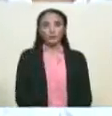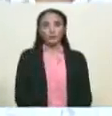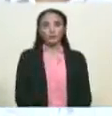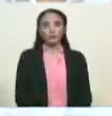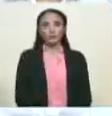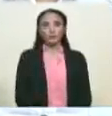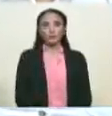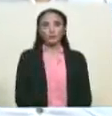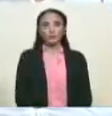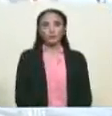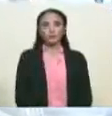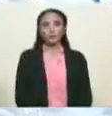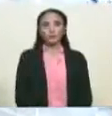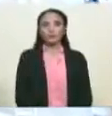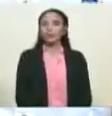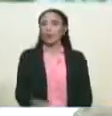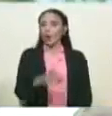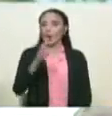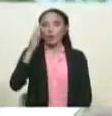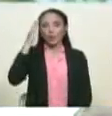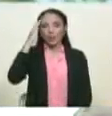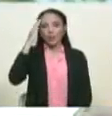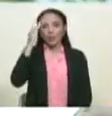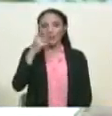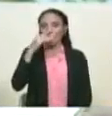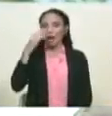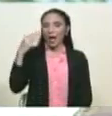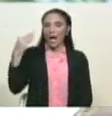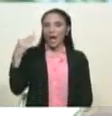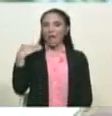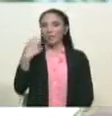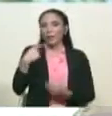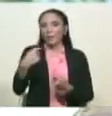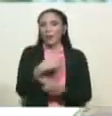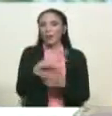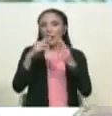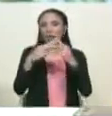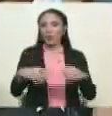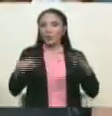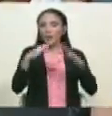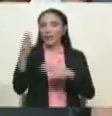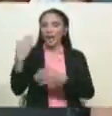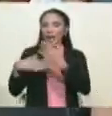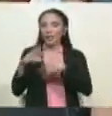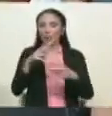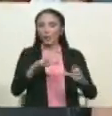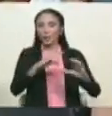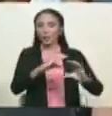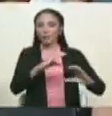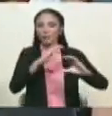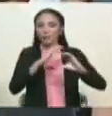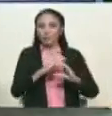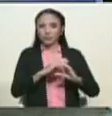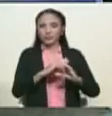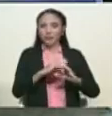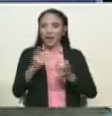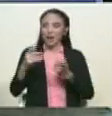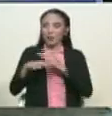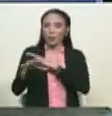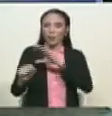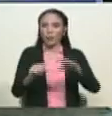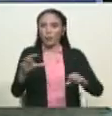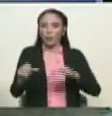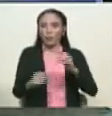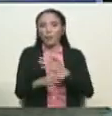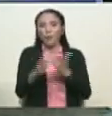¿Ustedes saben cuánto gastaba la República cuando teníamos grandes ingresos? El petróleo estaba a 100 o más.